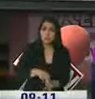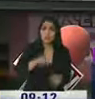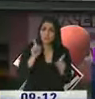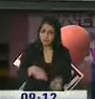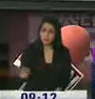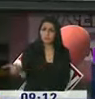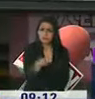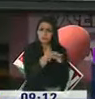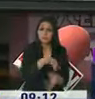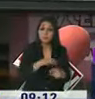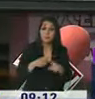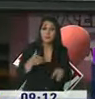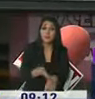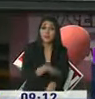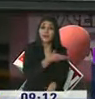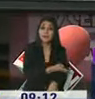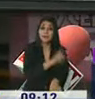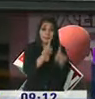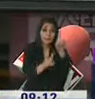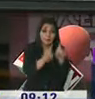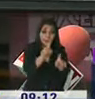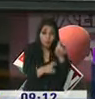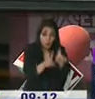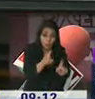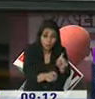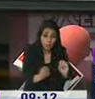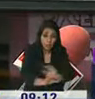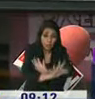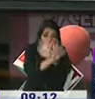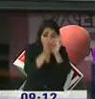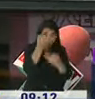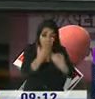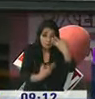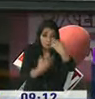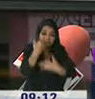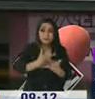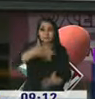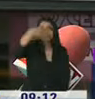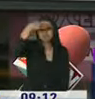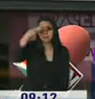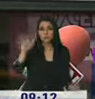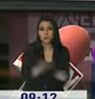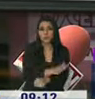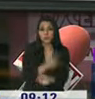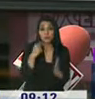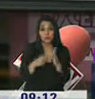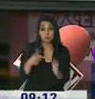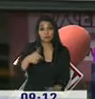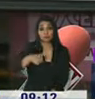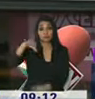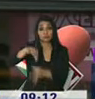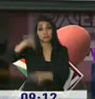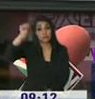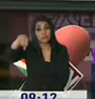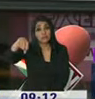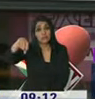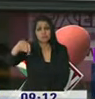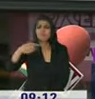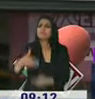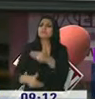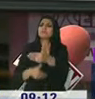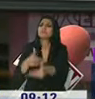las urnas conociendo totalmente de qué se trata y cuáles son las consecuencias de lo que se